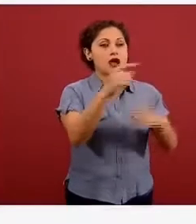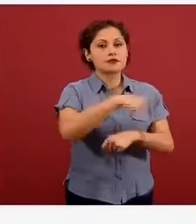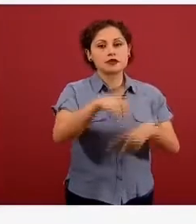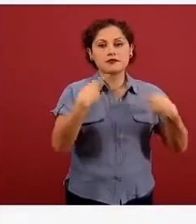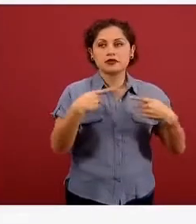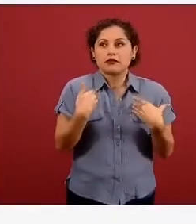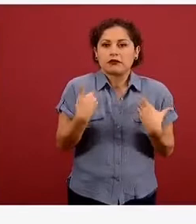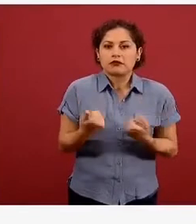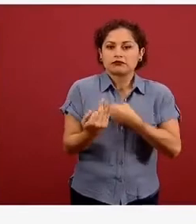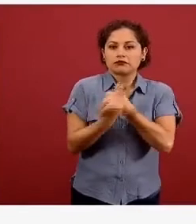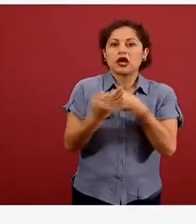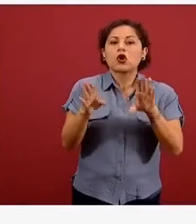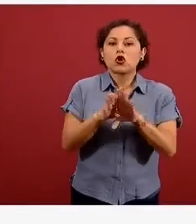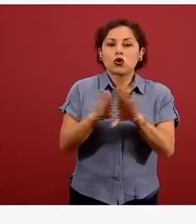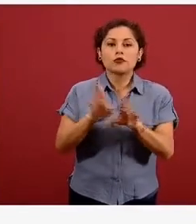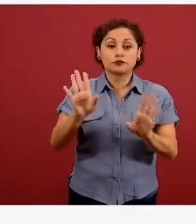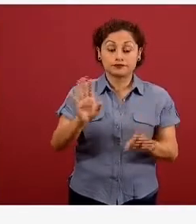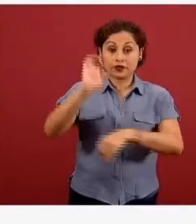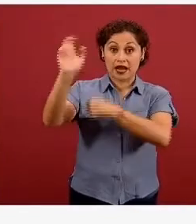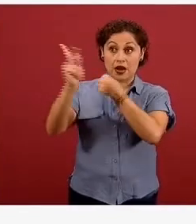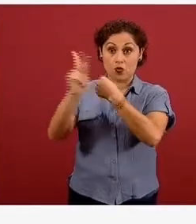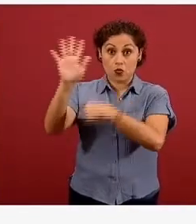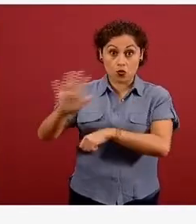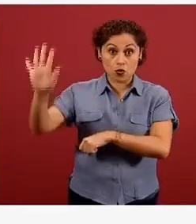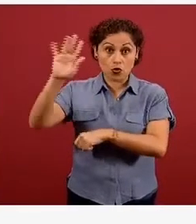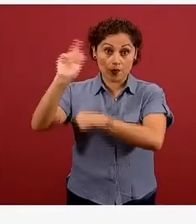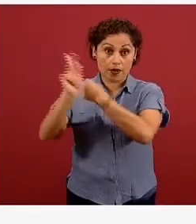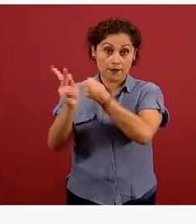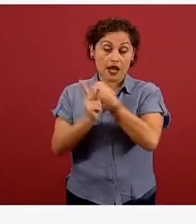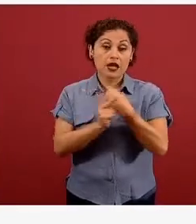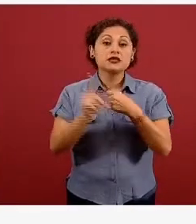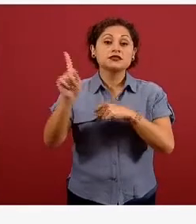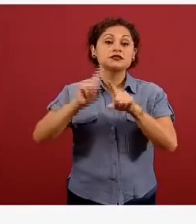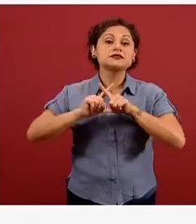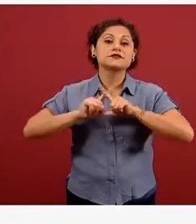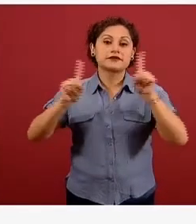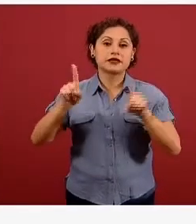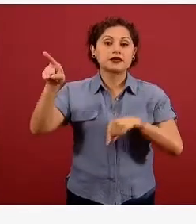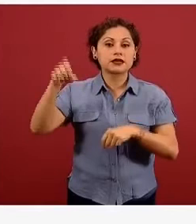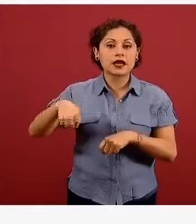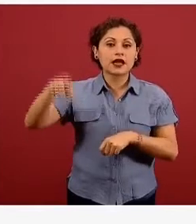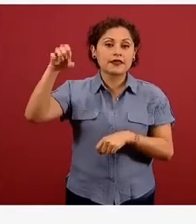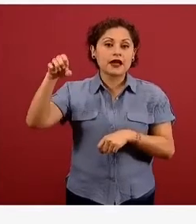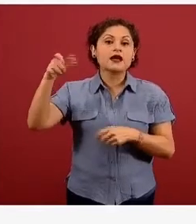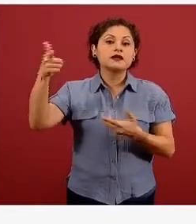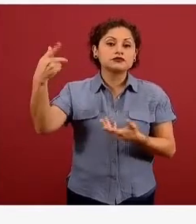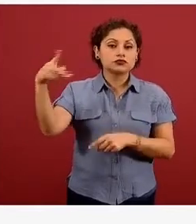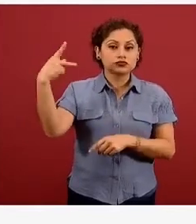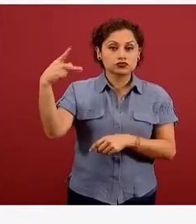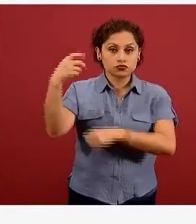protección. A diferencia de los países europeos, que tienen cerca de 10 o 12 años de edad en su